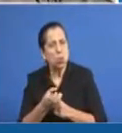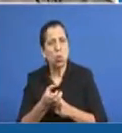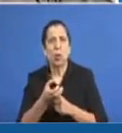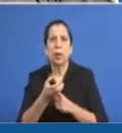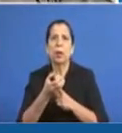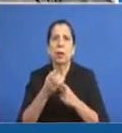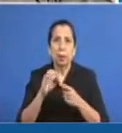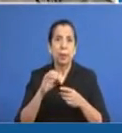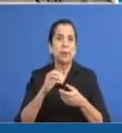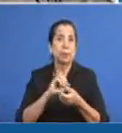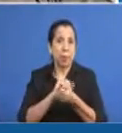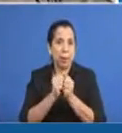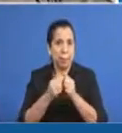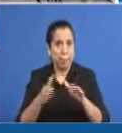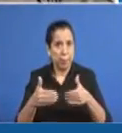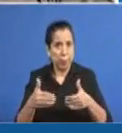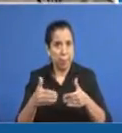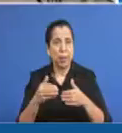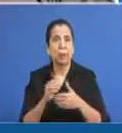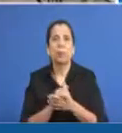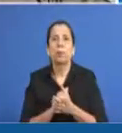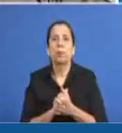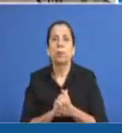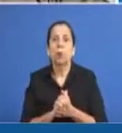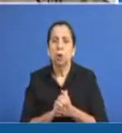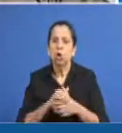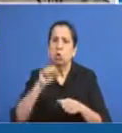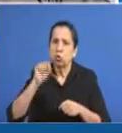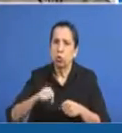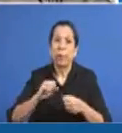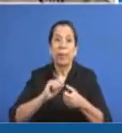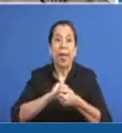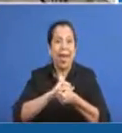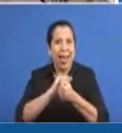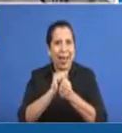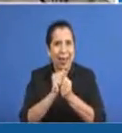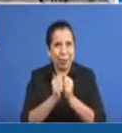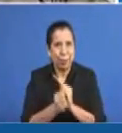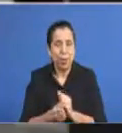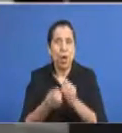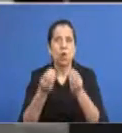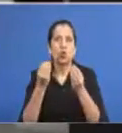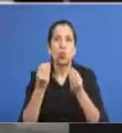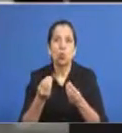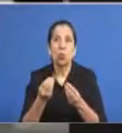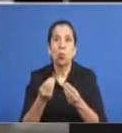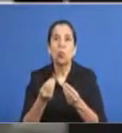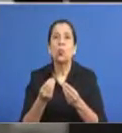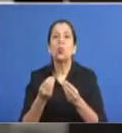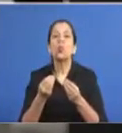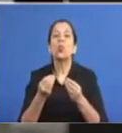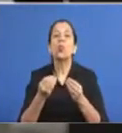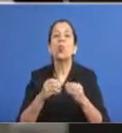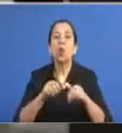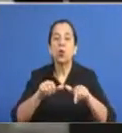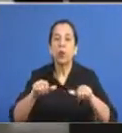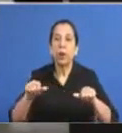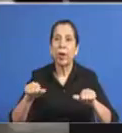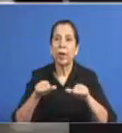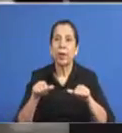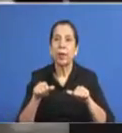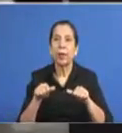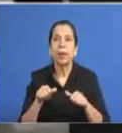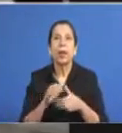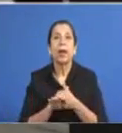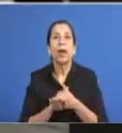cambiado? Sí, ha cambiado bastante, como les digo, más que todo acá en el área, por ejemplo, que en Coclé, donde estamos nosotros, en el área del